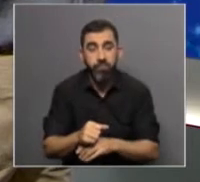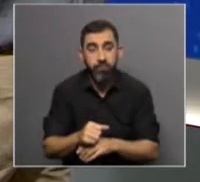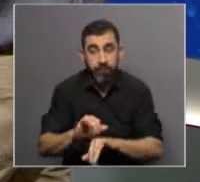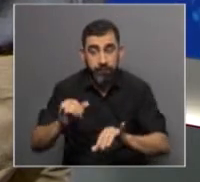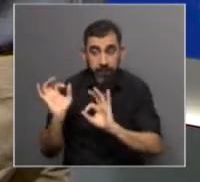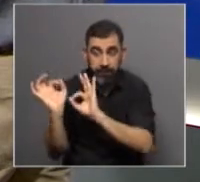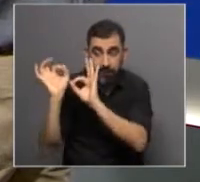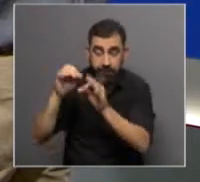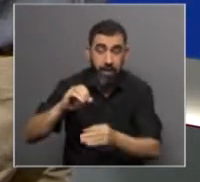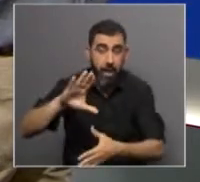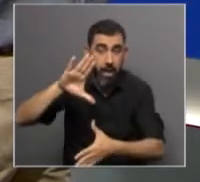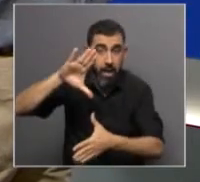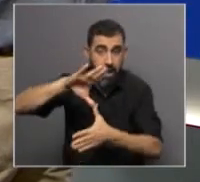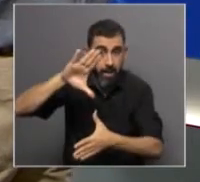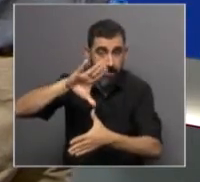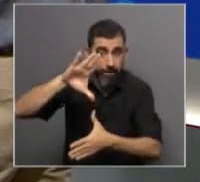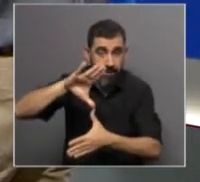el continente americano,